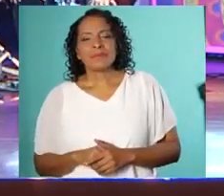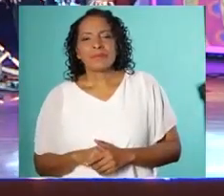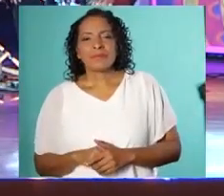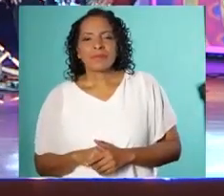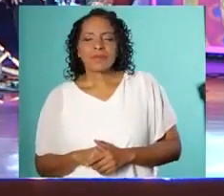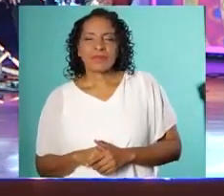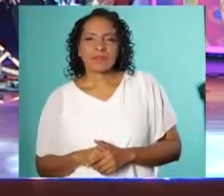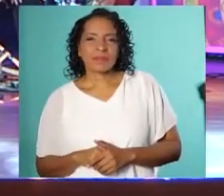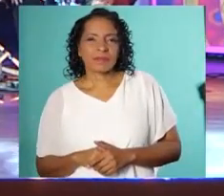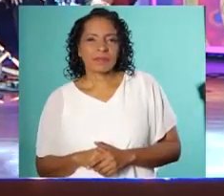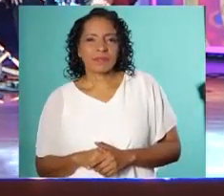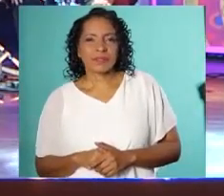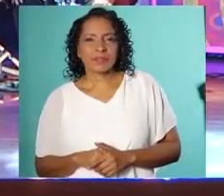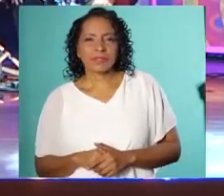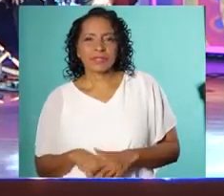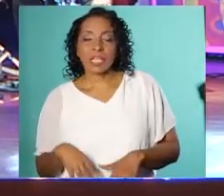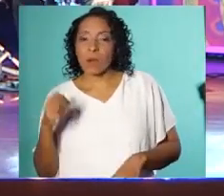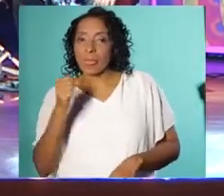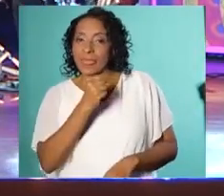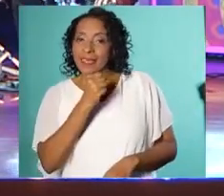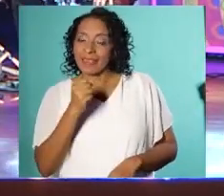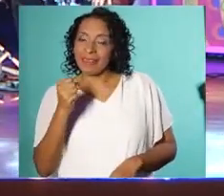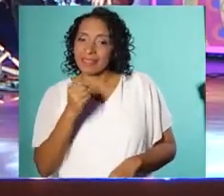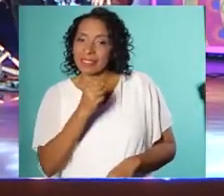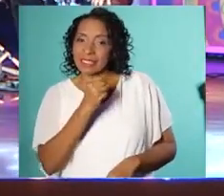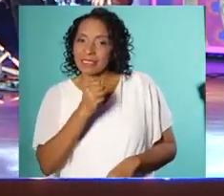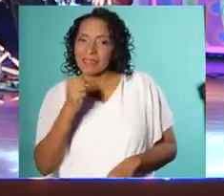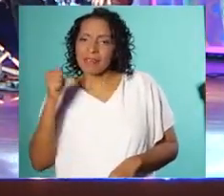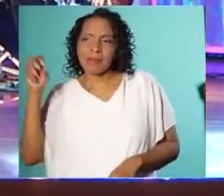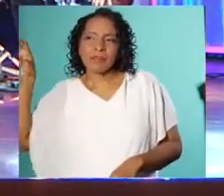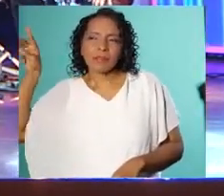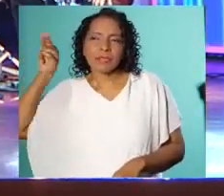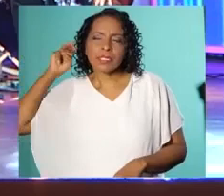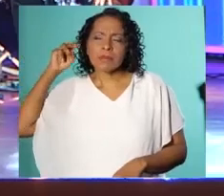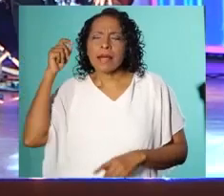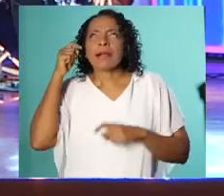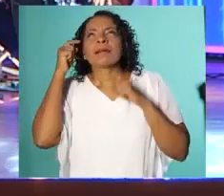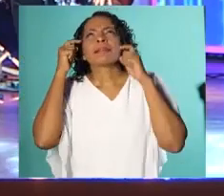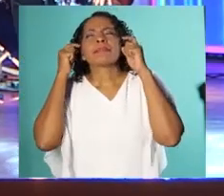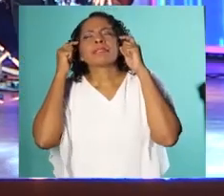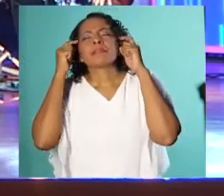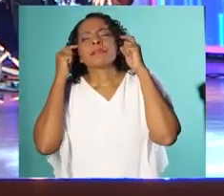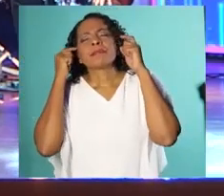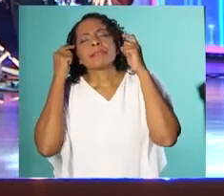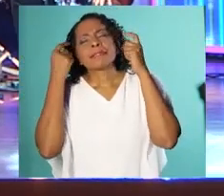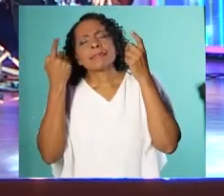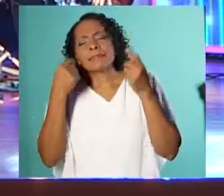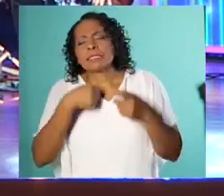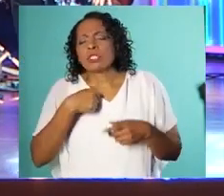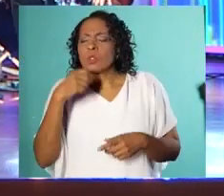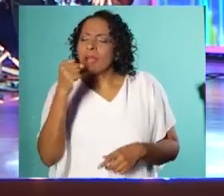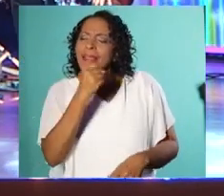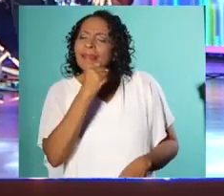Y precisamente es una canción que me lleva mucho a la reflexión cada vez que la canto.